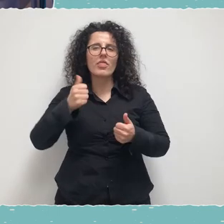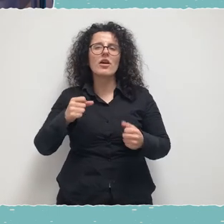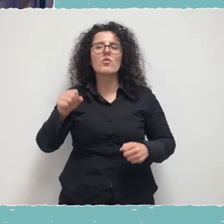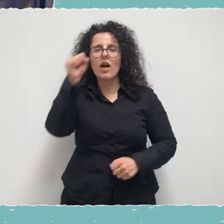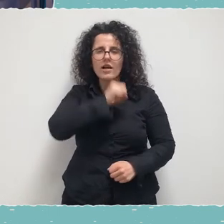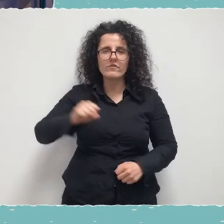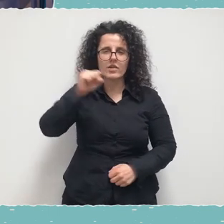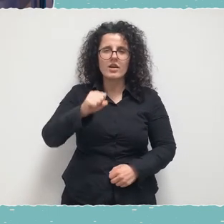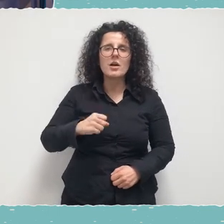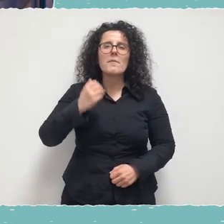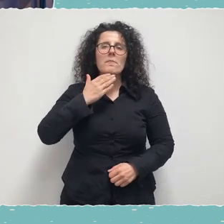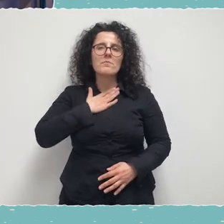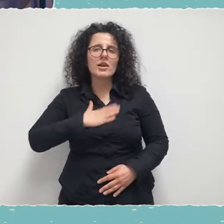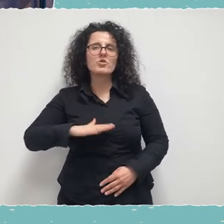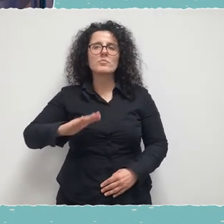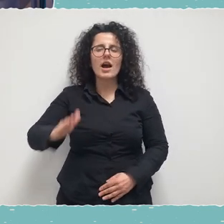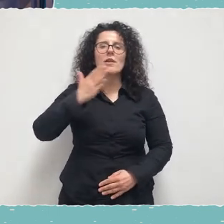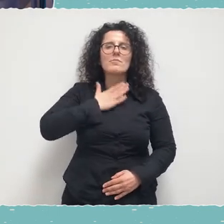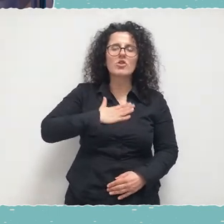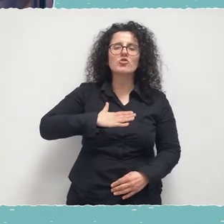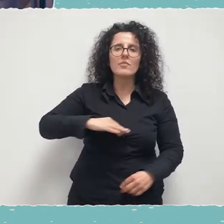tres, puxéronse a cantar.